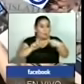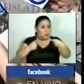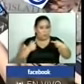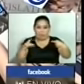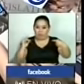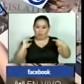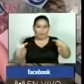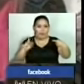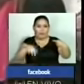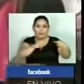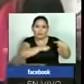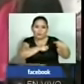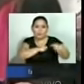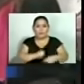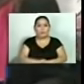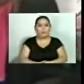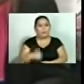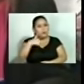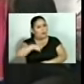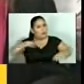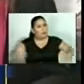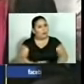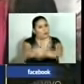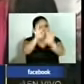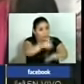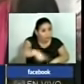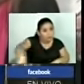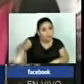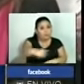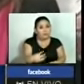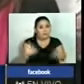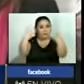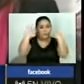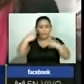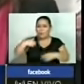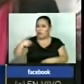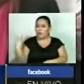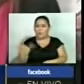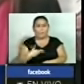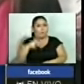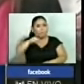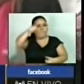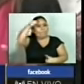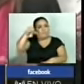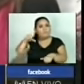no son de su competencia. Pero quiero dejar claro ante la población que no vamos a acompañar